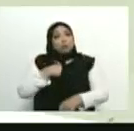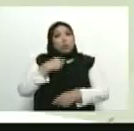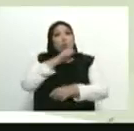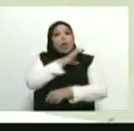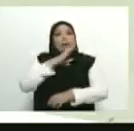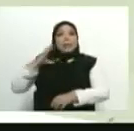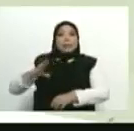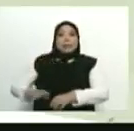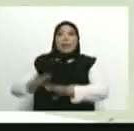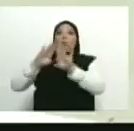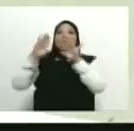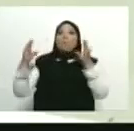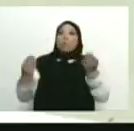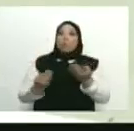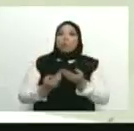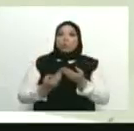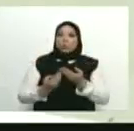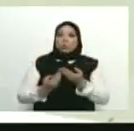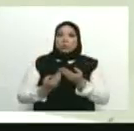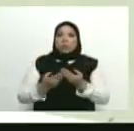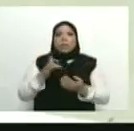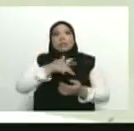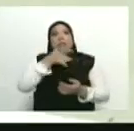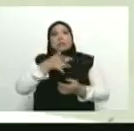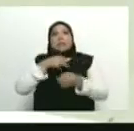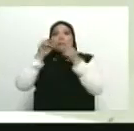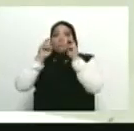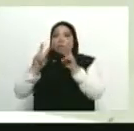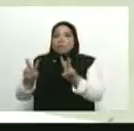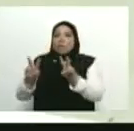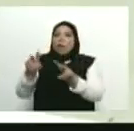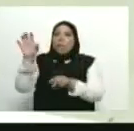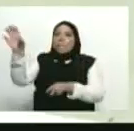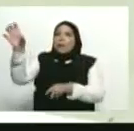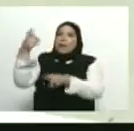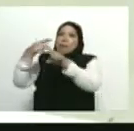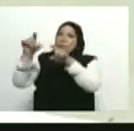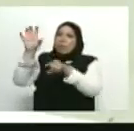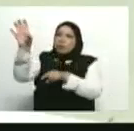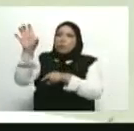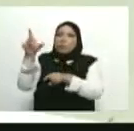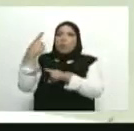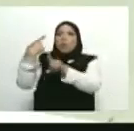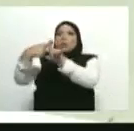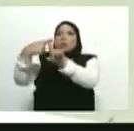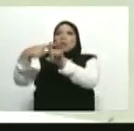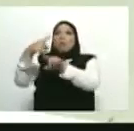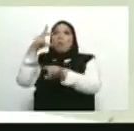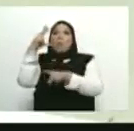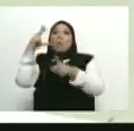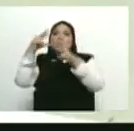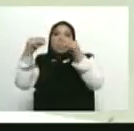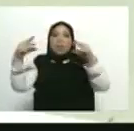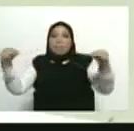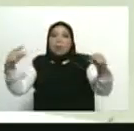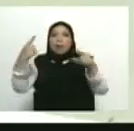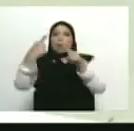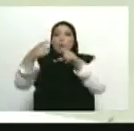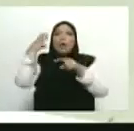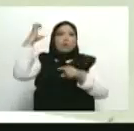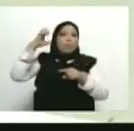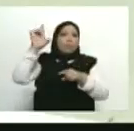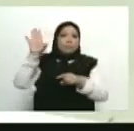mundo, ¿qué sentiríamos si viéramos que en un país, Suecia, Dinamarca, no sé cuál,